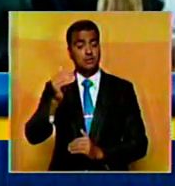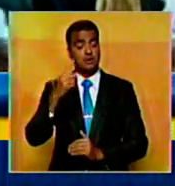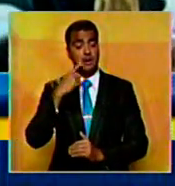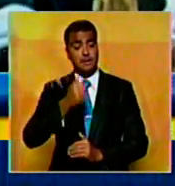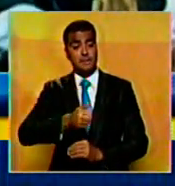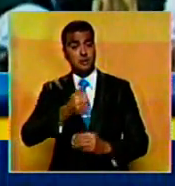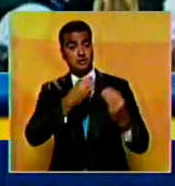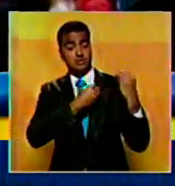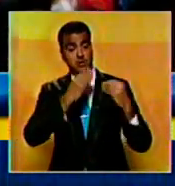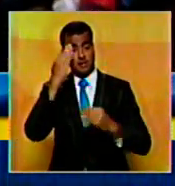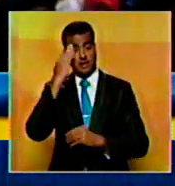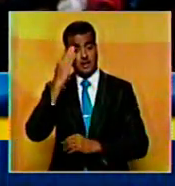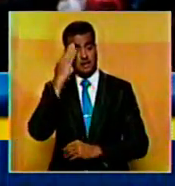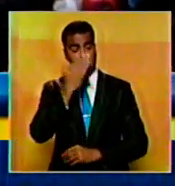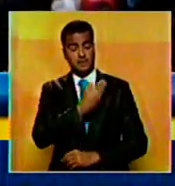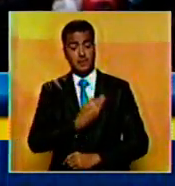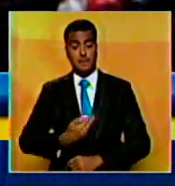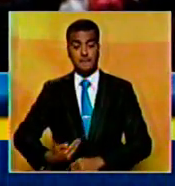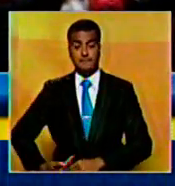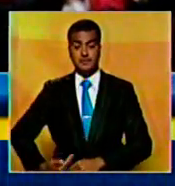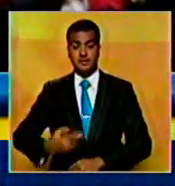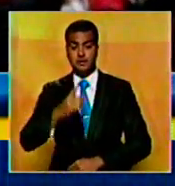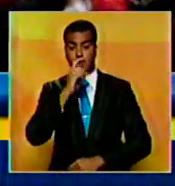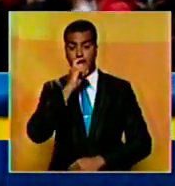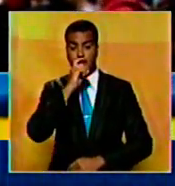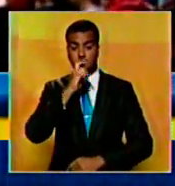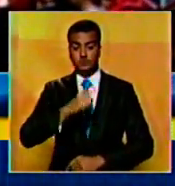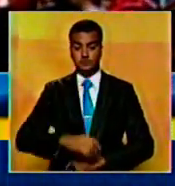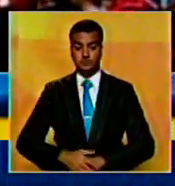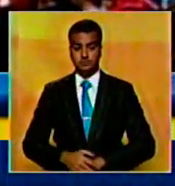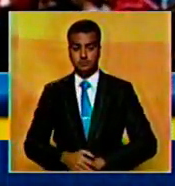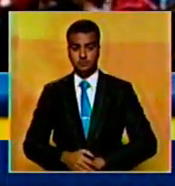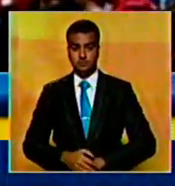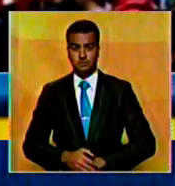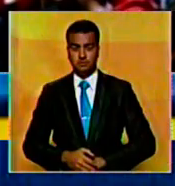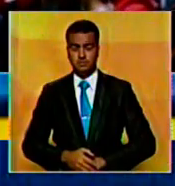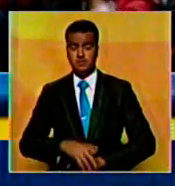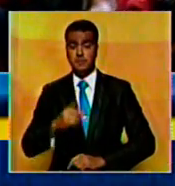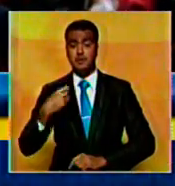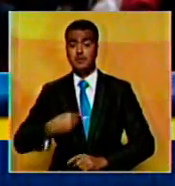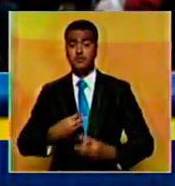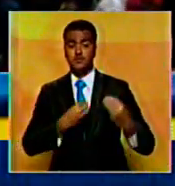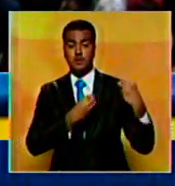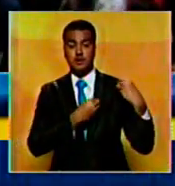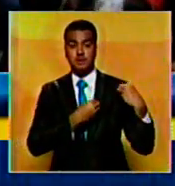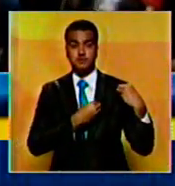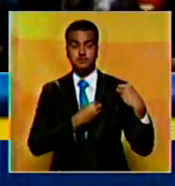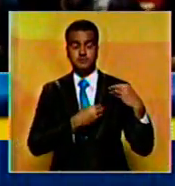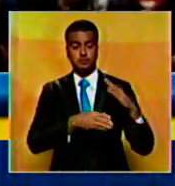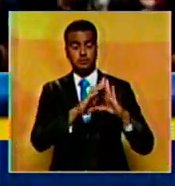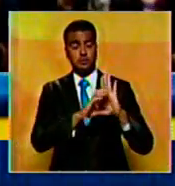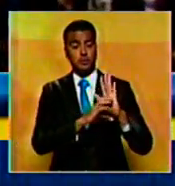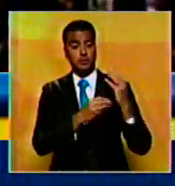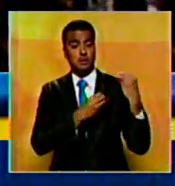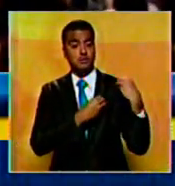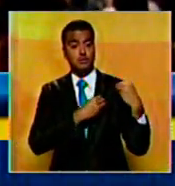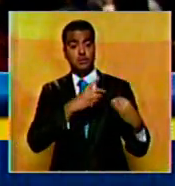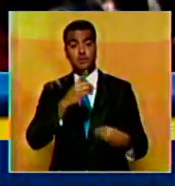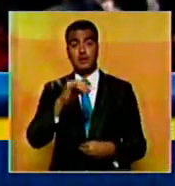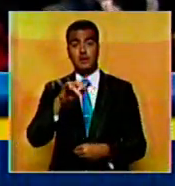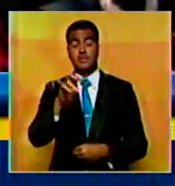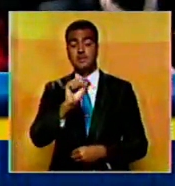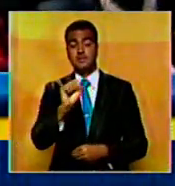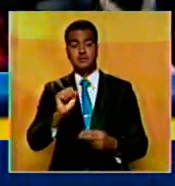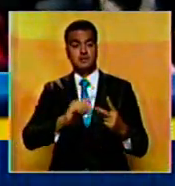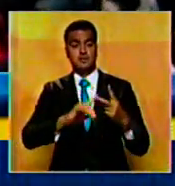del ejército por el presidente de la República, Nicolás Maduro, y también ocupó cargos como constituyente, director de la DICIP, director del